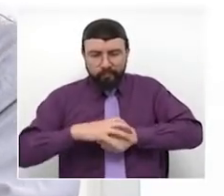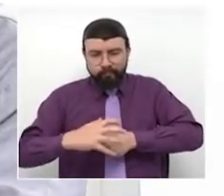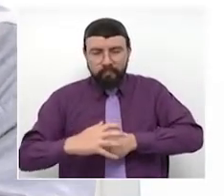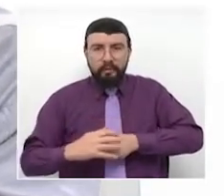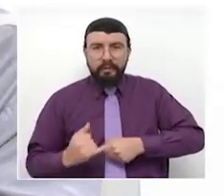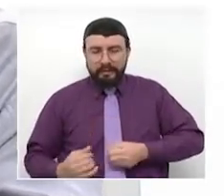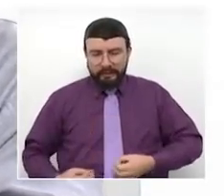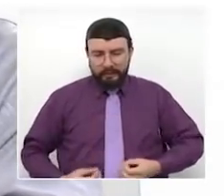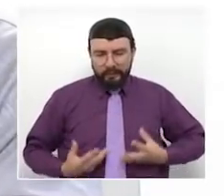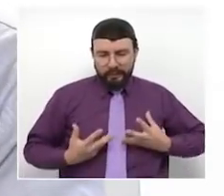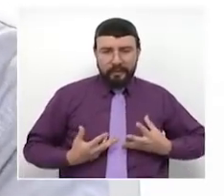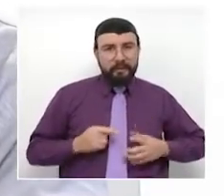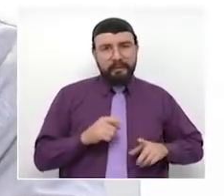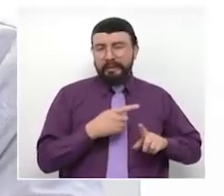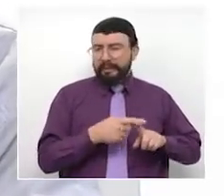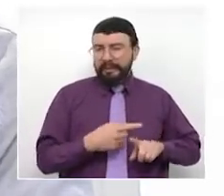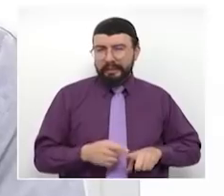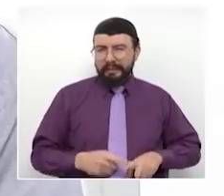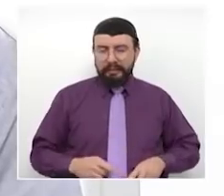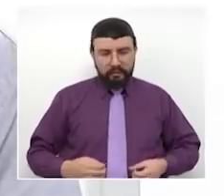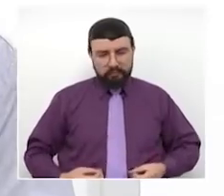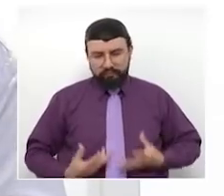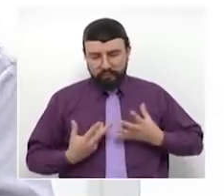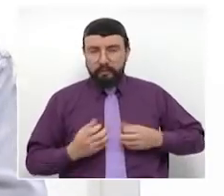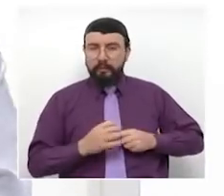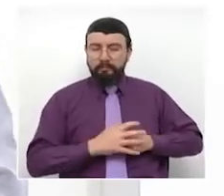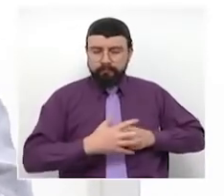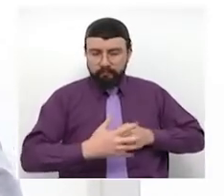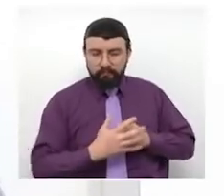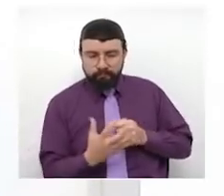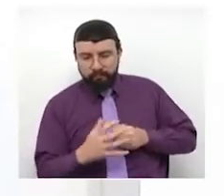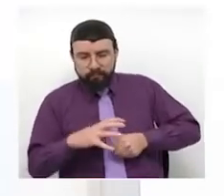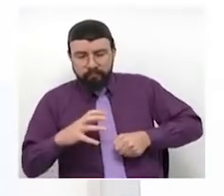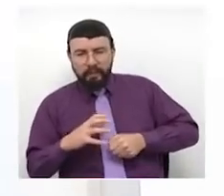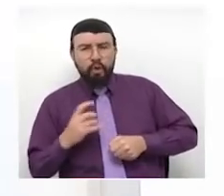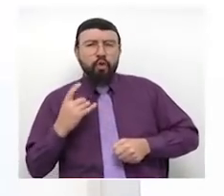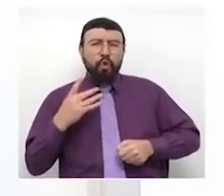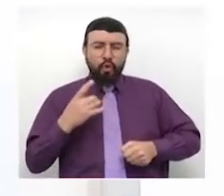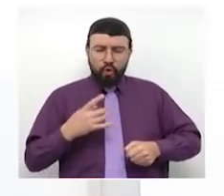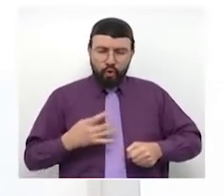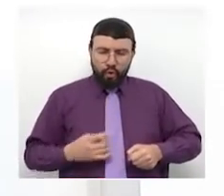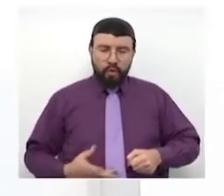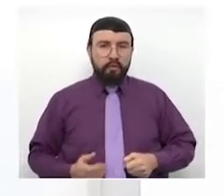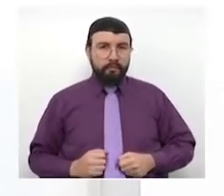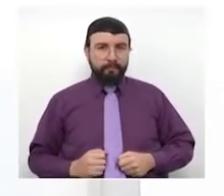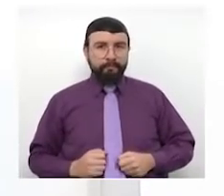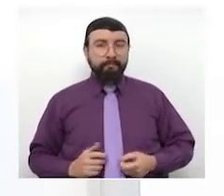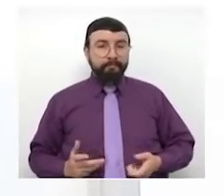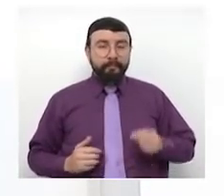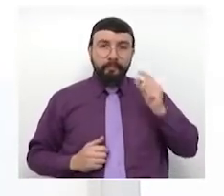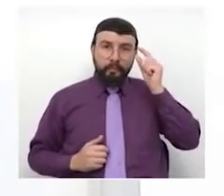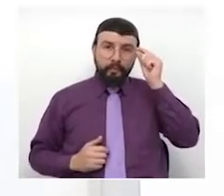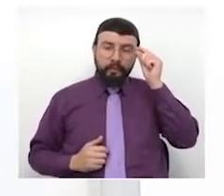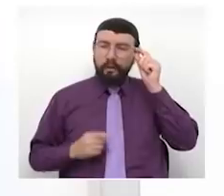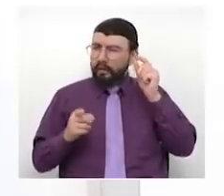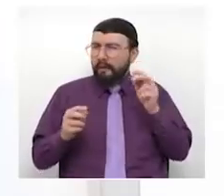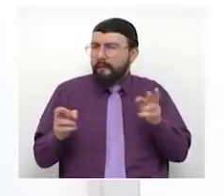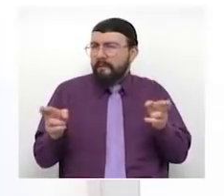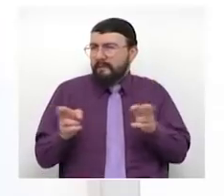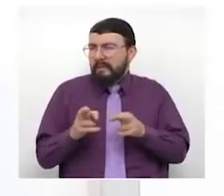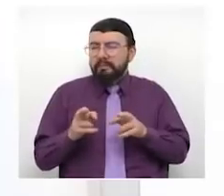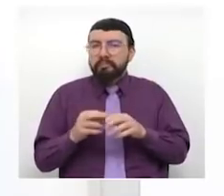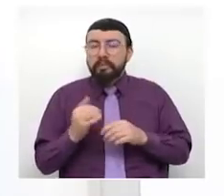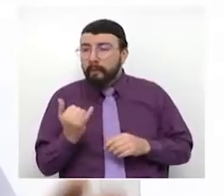por allá en el tromboxanos, prostaglandinas. Entonces activa, para explicarles muy literal, activa